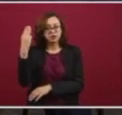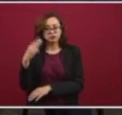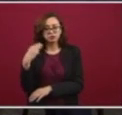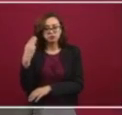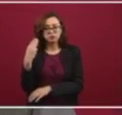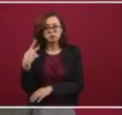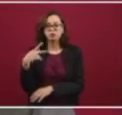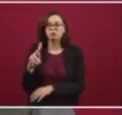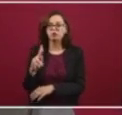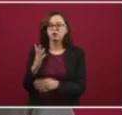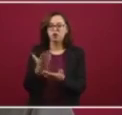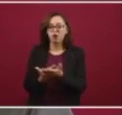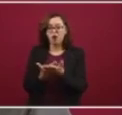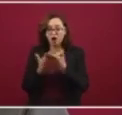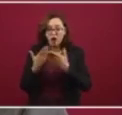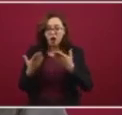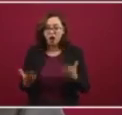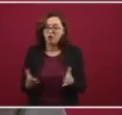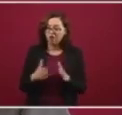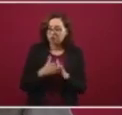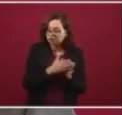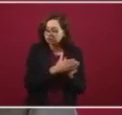mientras nosotros estemos en el gobierno,